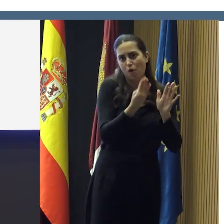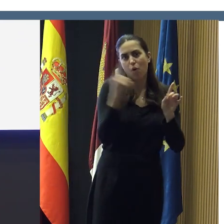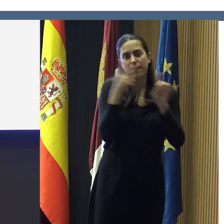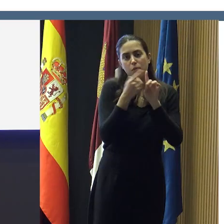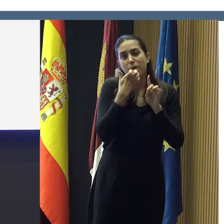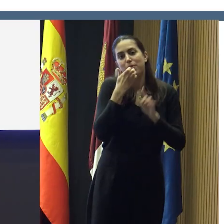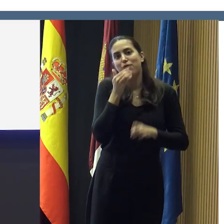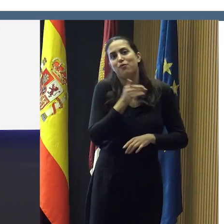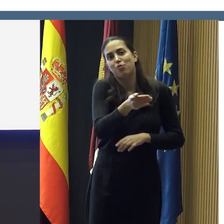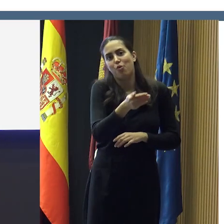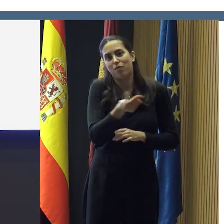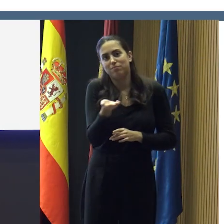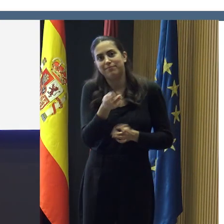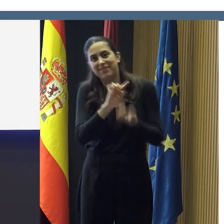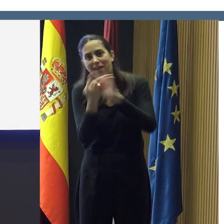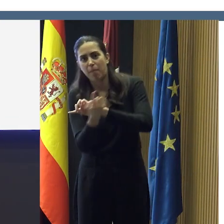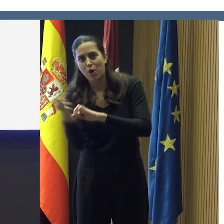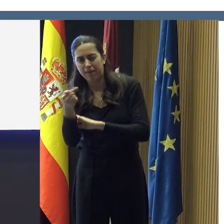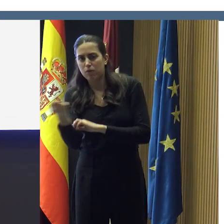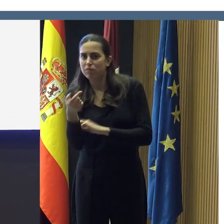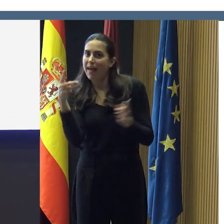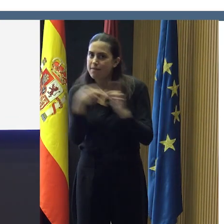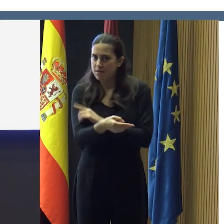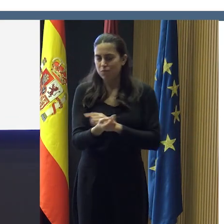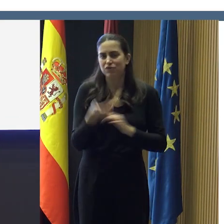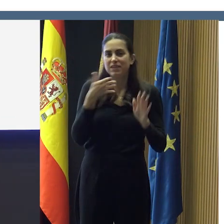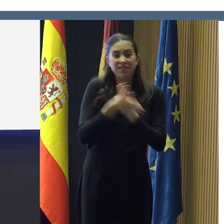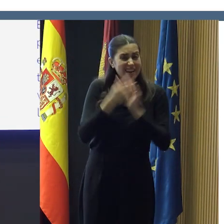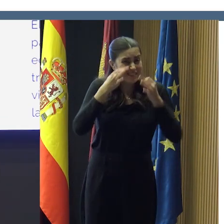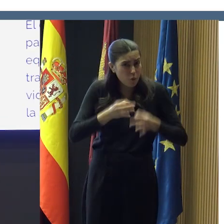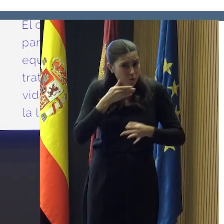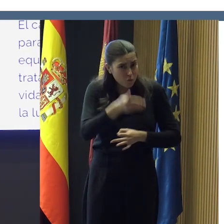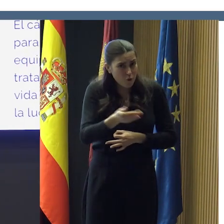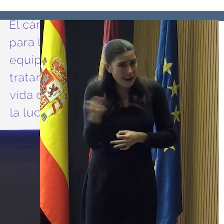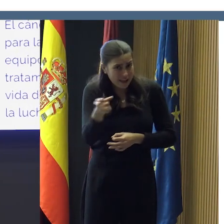en algún momento puedan pasar a ser malignos. ¿Significa eso que van a ser malignos? No.